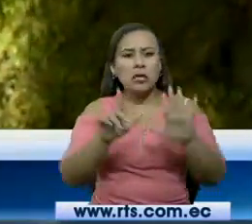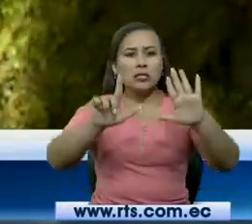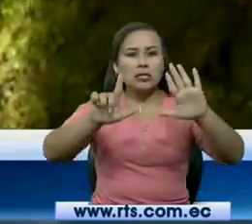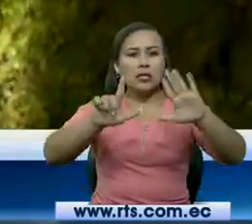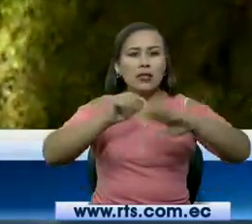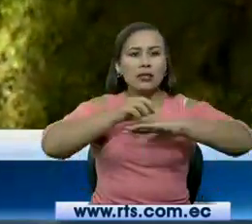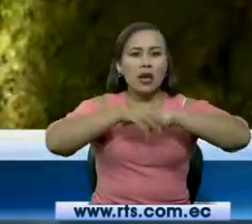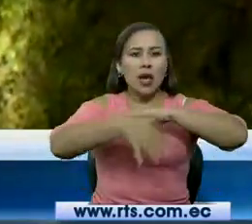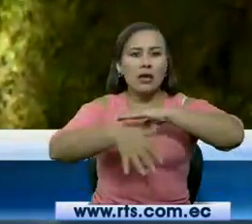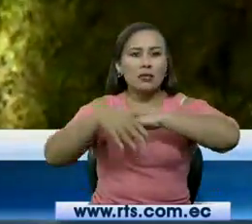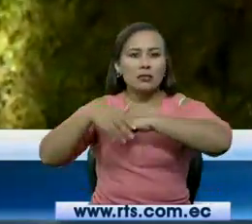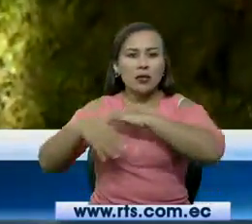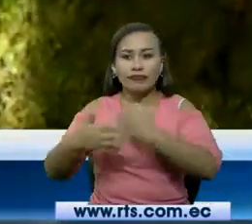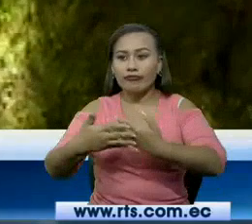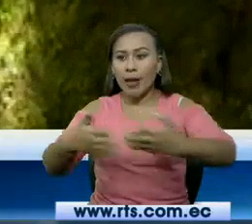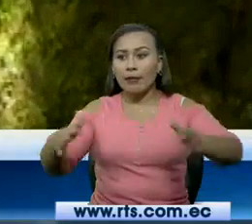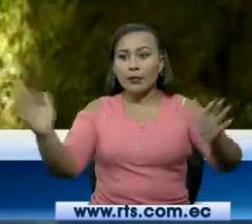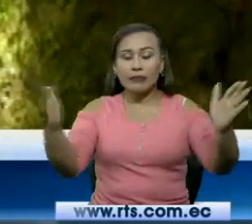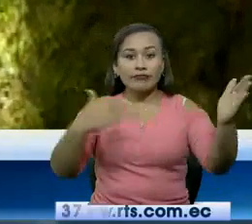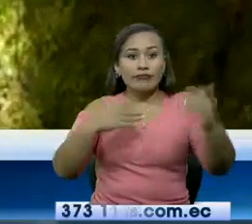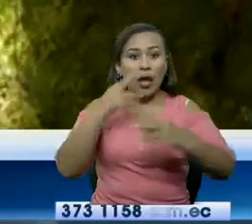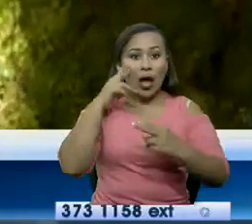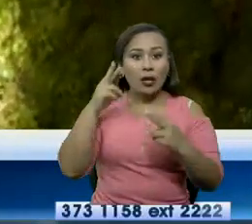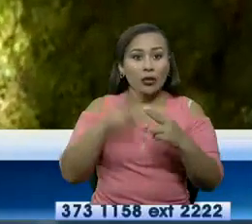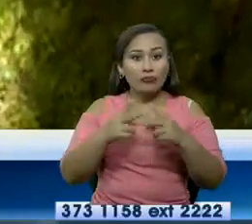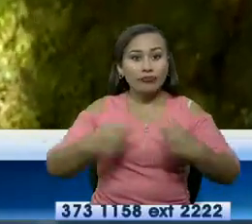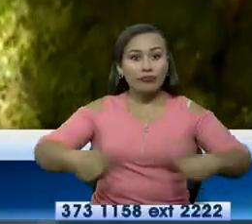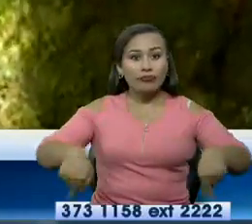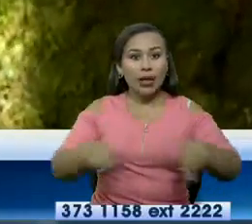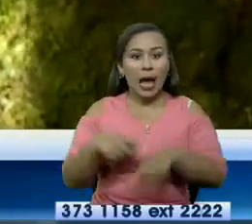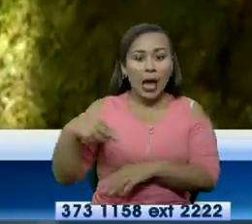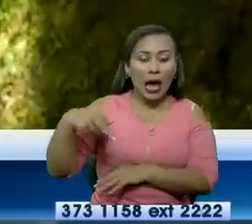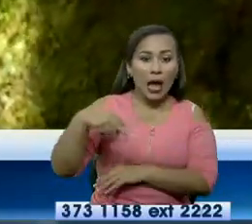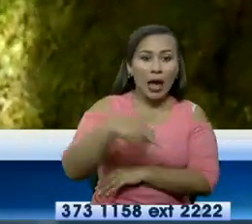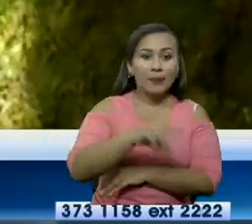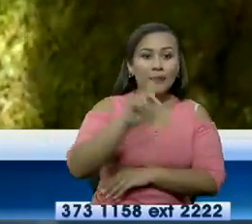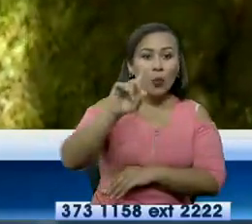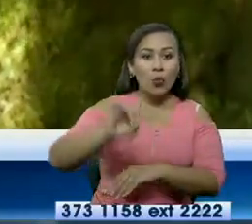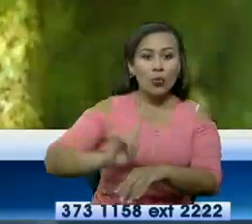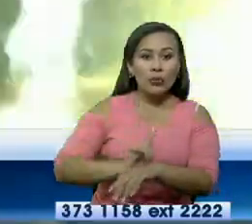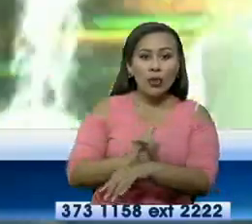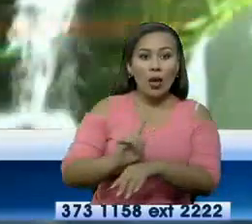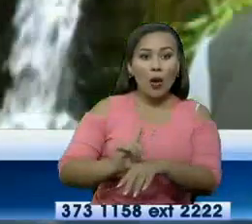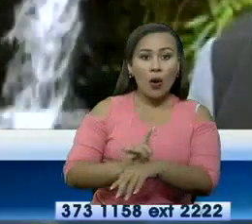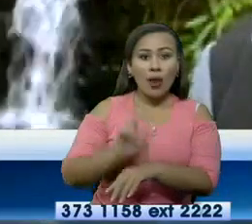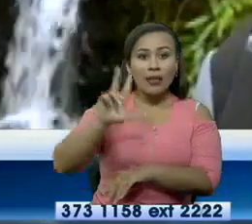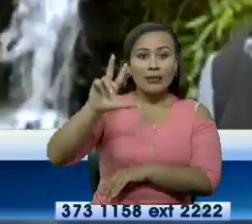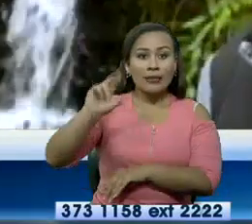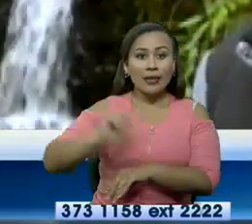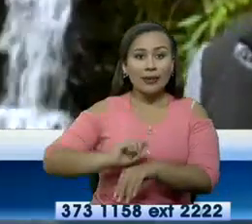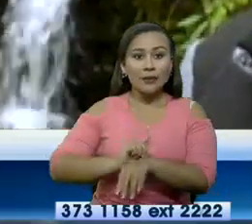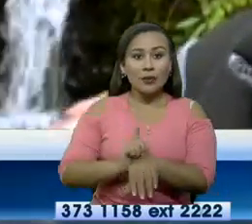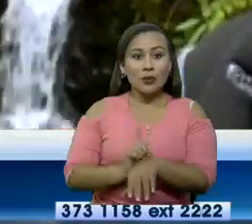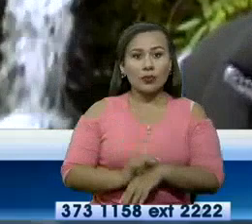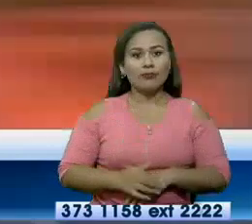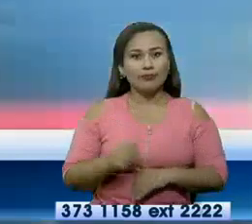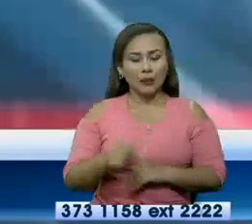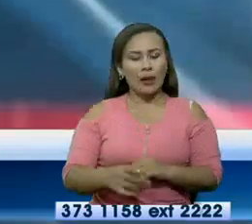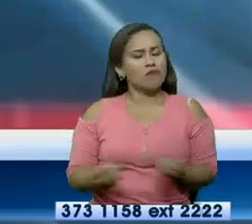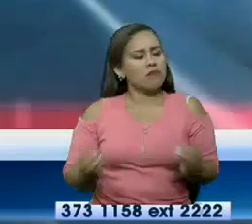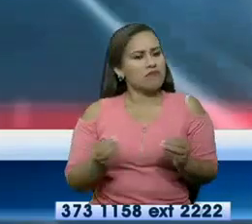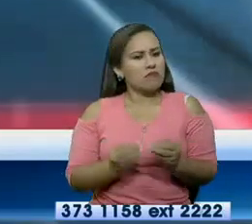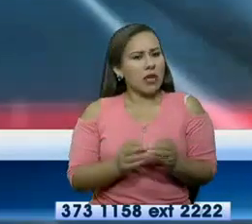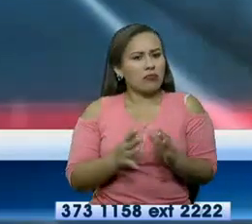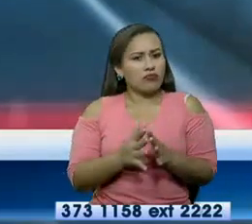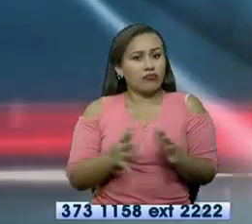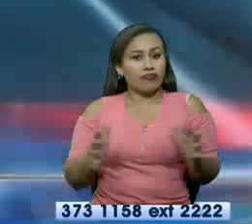cascadas habilitadas al público, las que se pueden recorrer en aproximadamente 1 hora con 30 minutos. La intención es hacer crecer a Dioa.